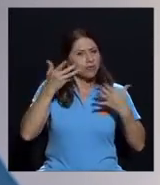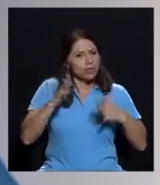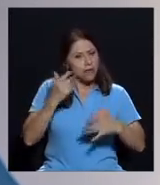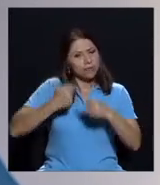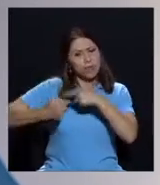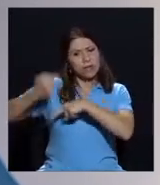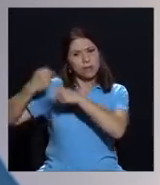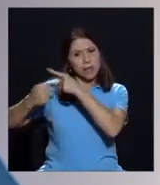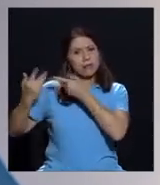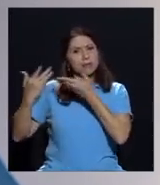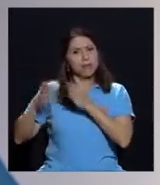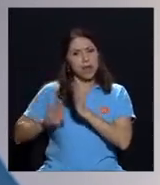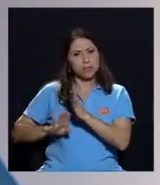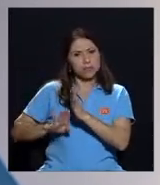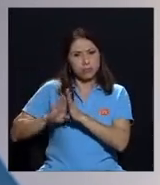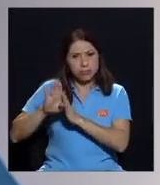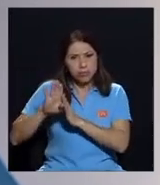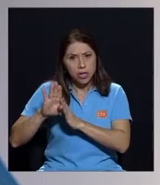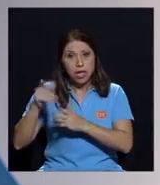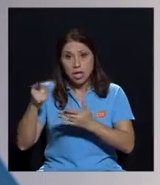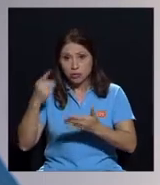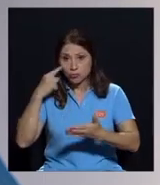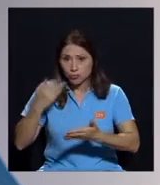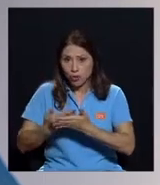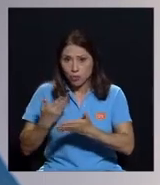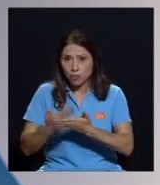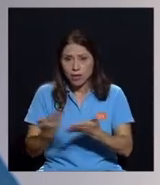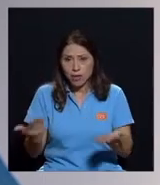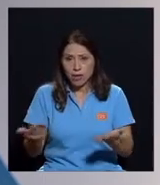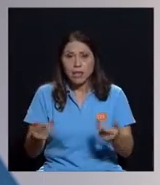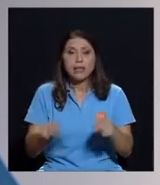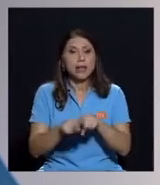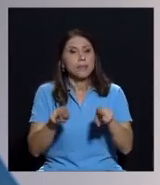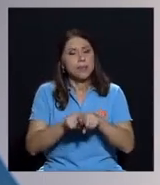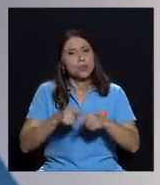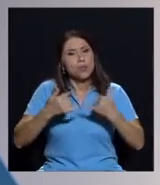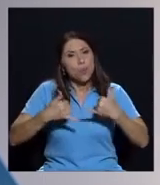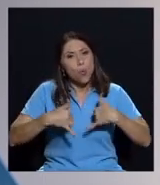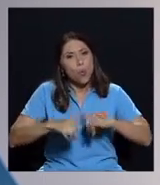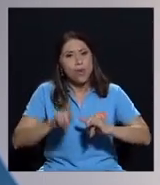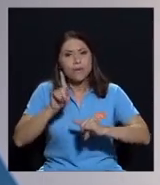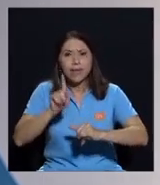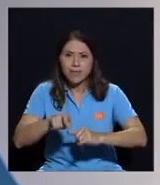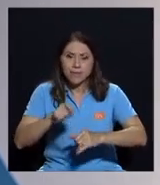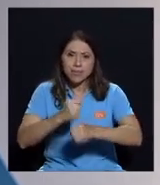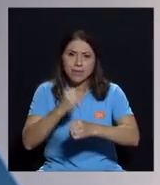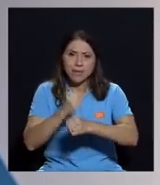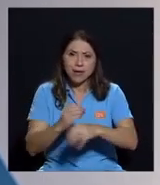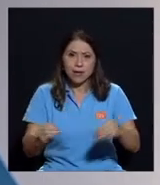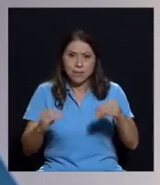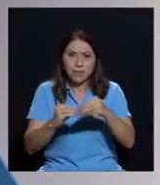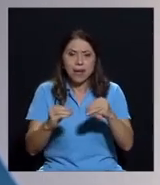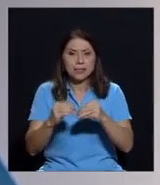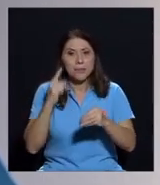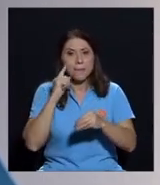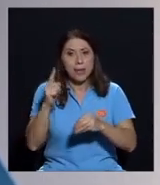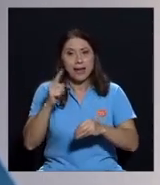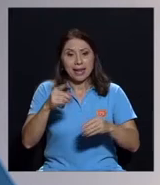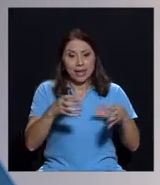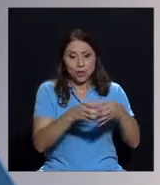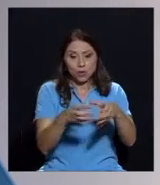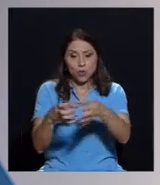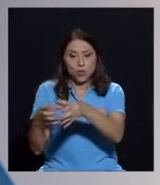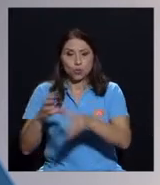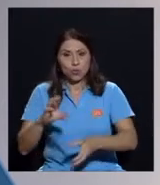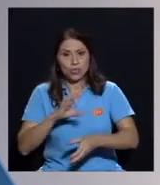avanzado parte de la muestra del avance en esto no obstante hay que trabajar todavía más en la materia de la profesionalización de nuestros cuerpos